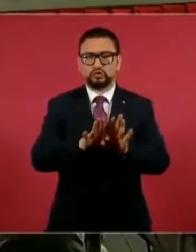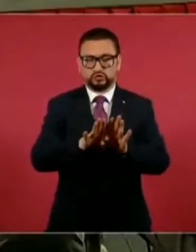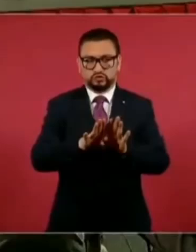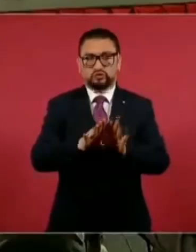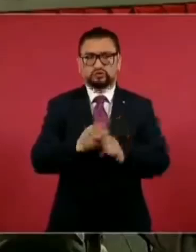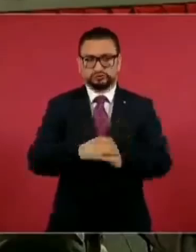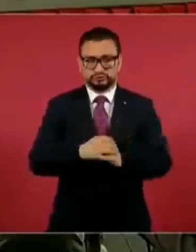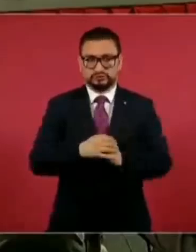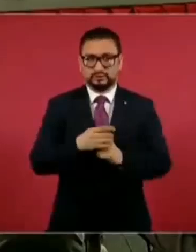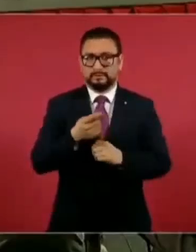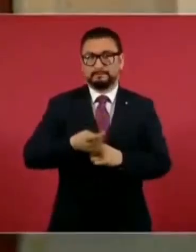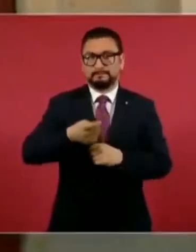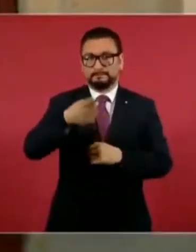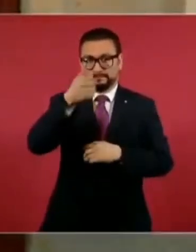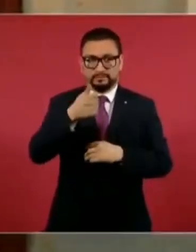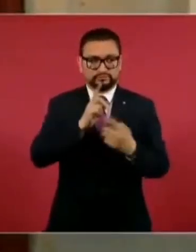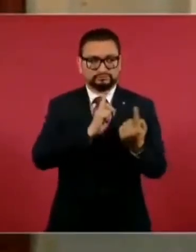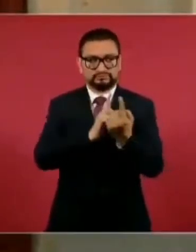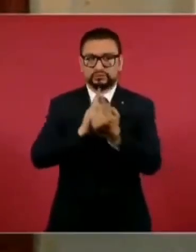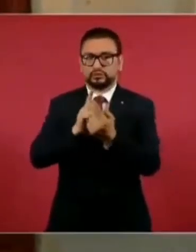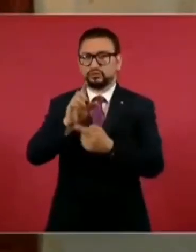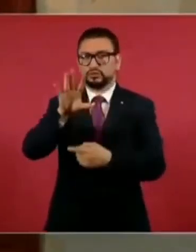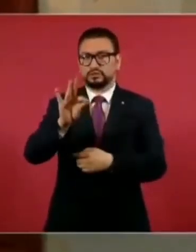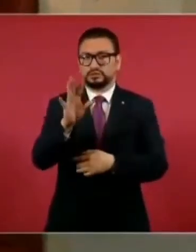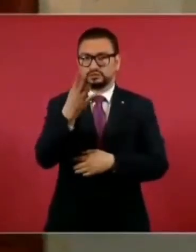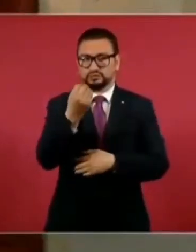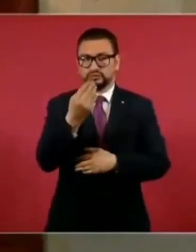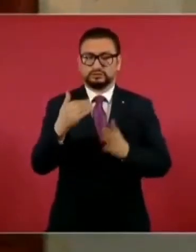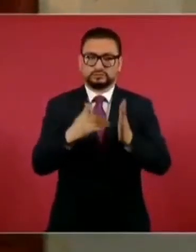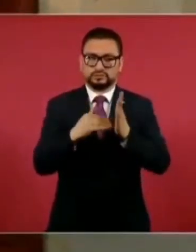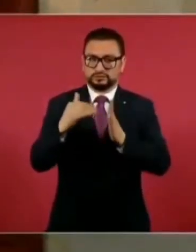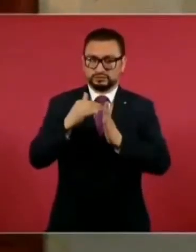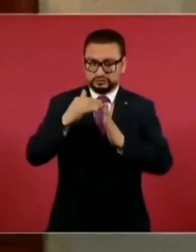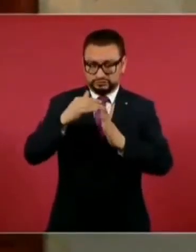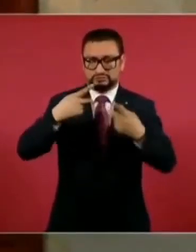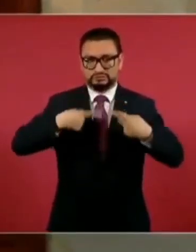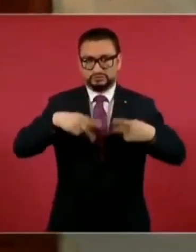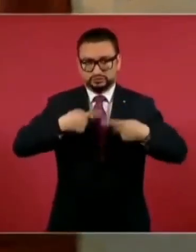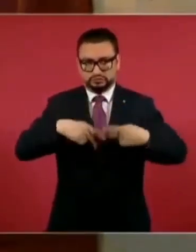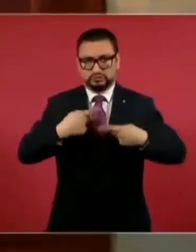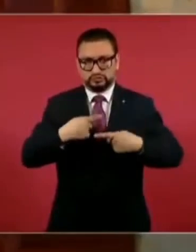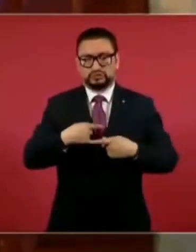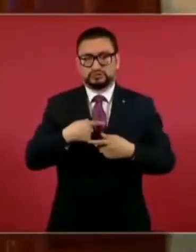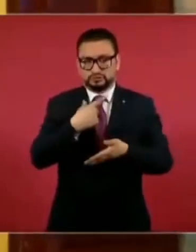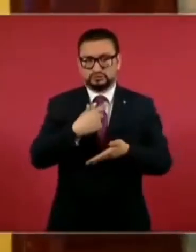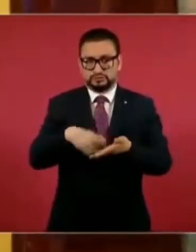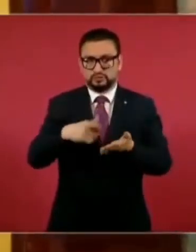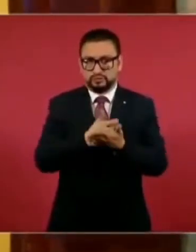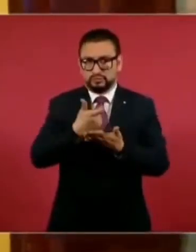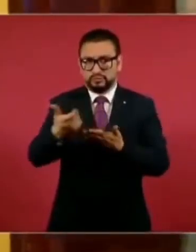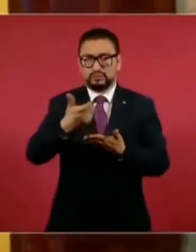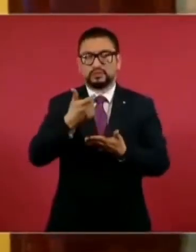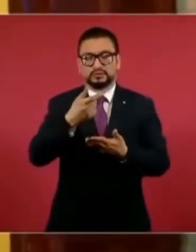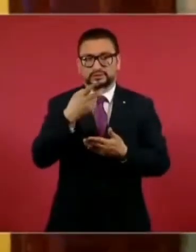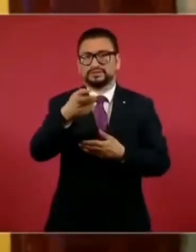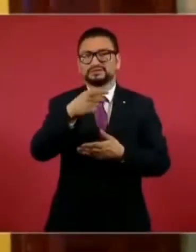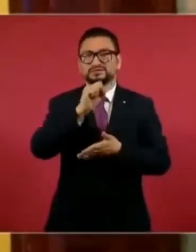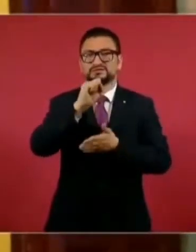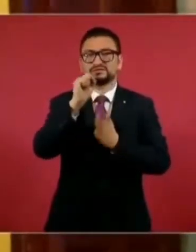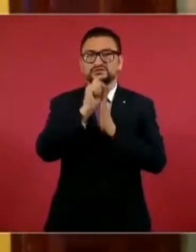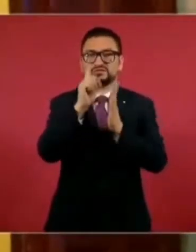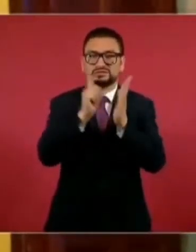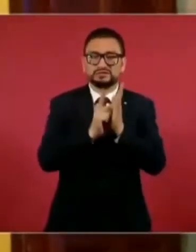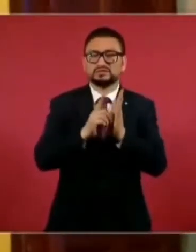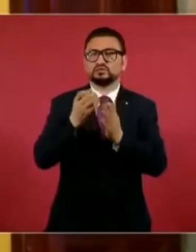primer contacto con los casi 49 millones de clientes del servicio eléctrico, porque ahí es donde se reciben las solicitudes de